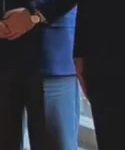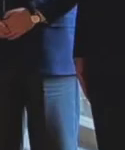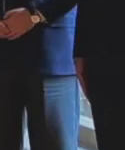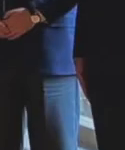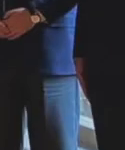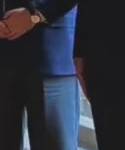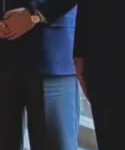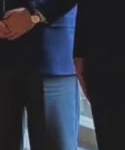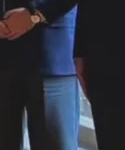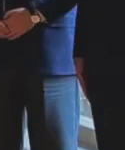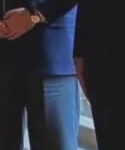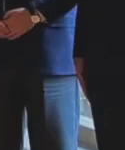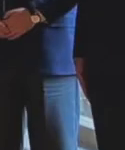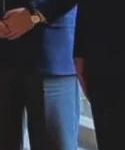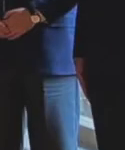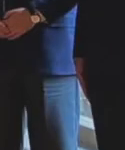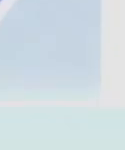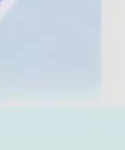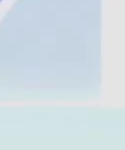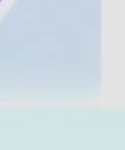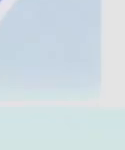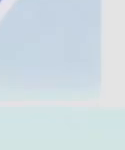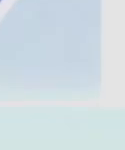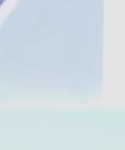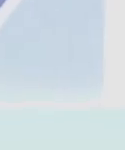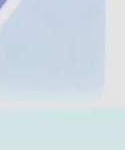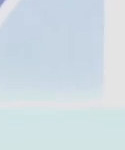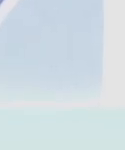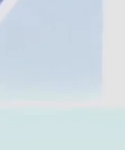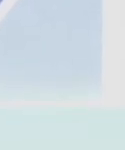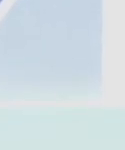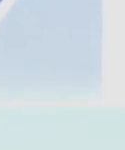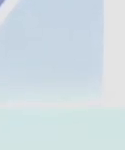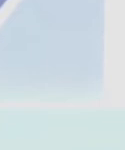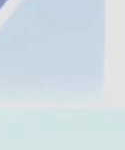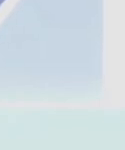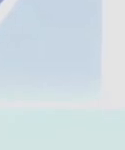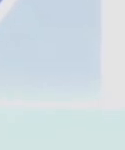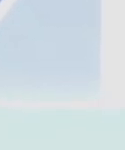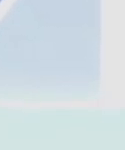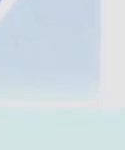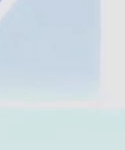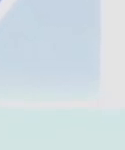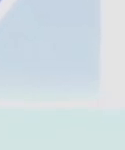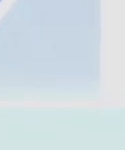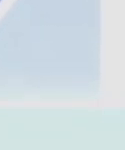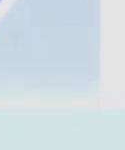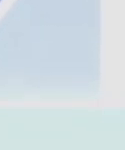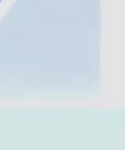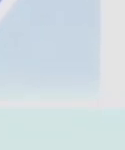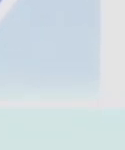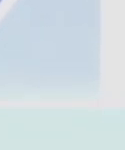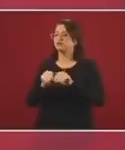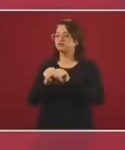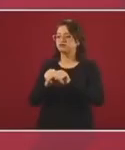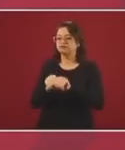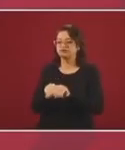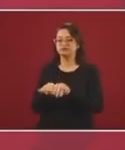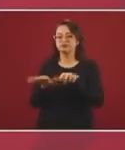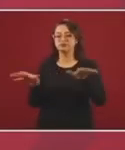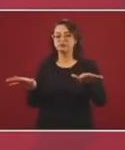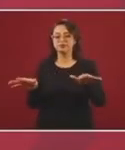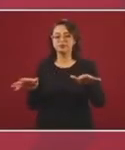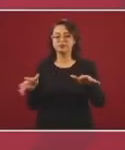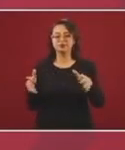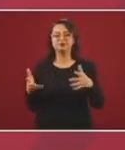El gobernador Diego Sinué Rodríguez Vallejo aseguró que no habrá consecuencias al no adherirse al Instituto Nacional de Salud para el Bienestar, tras la